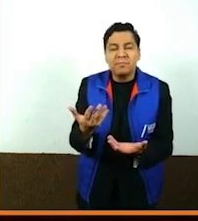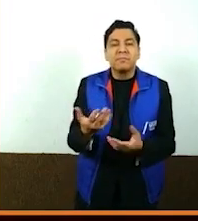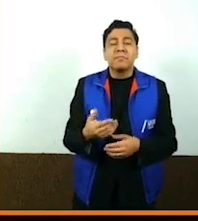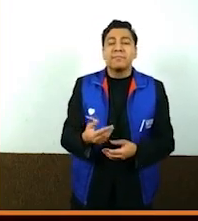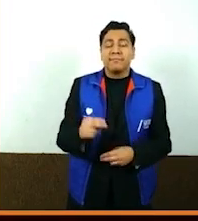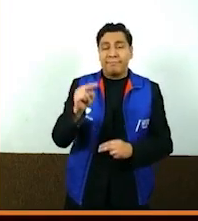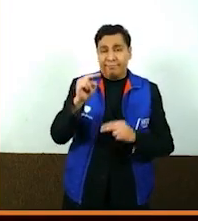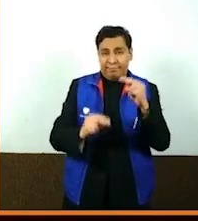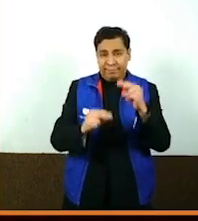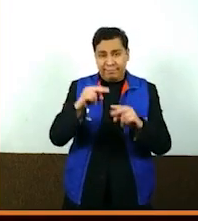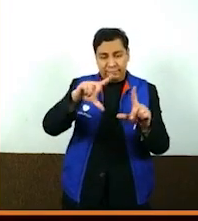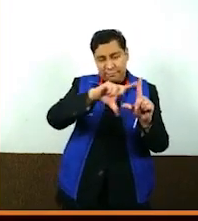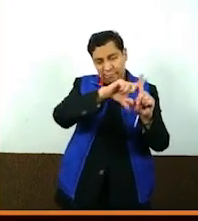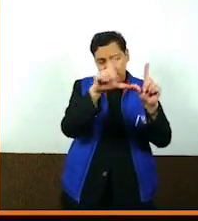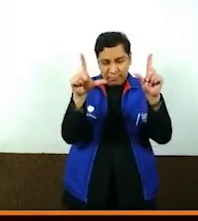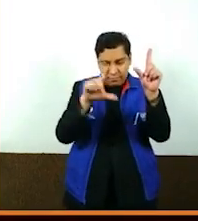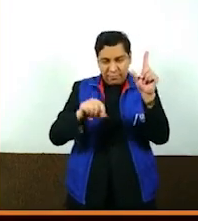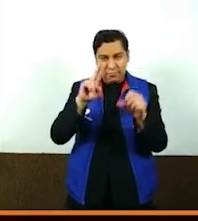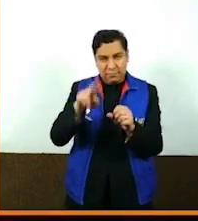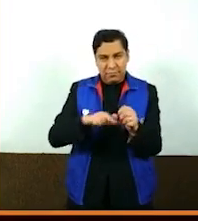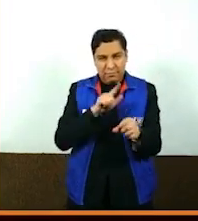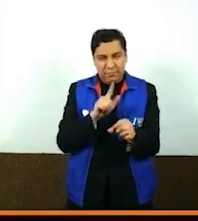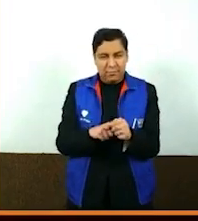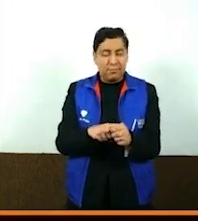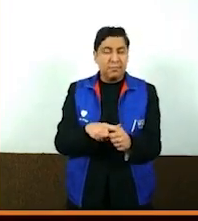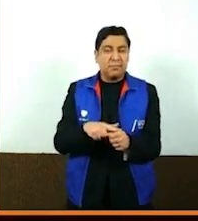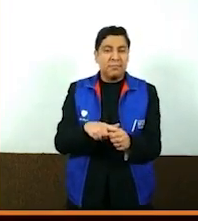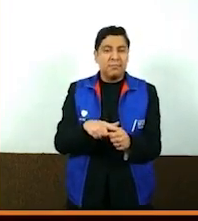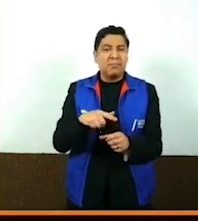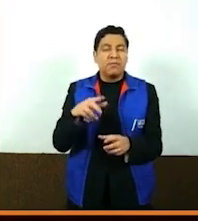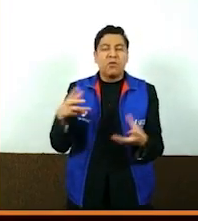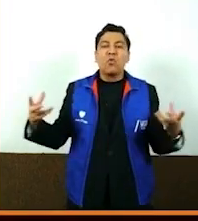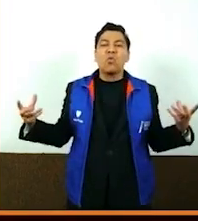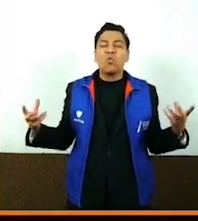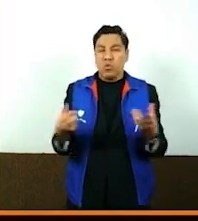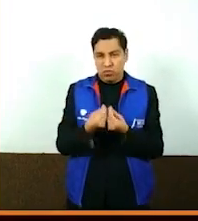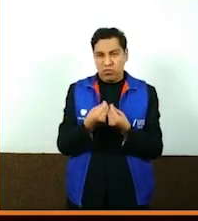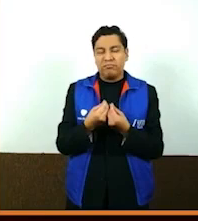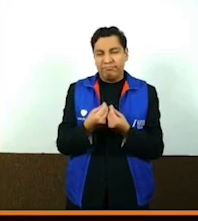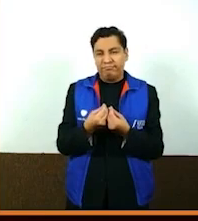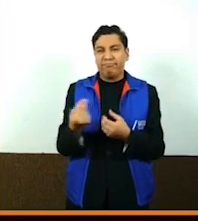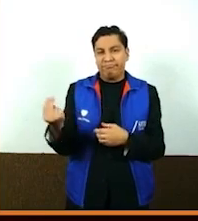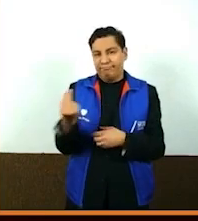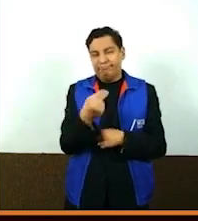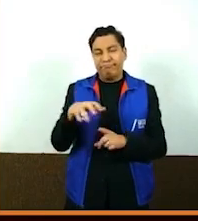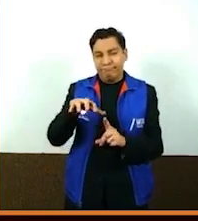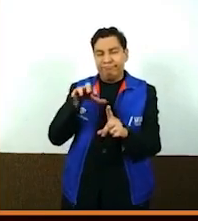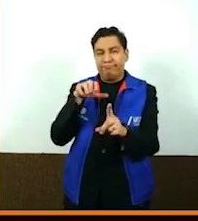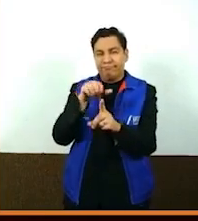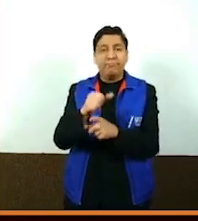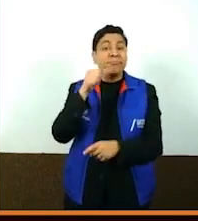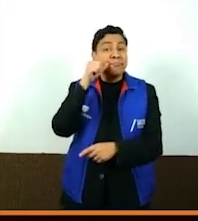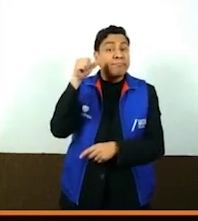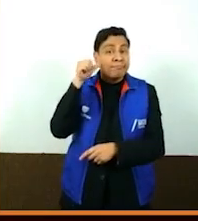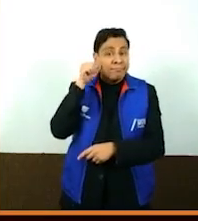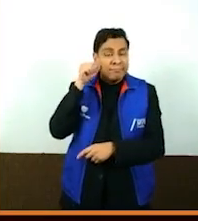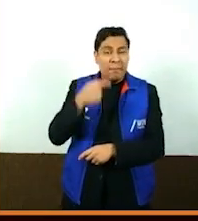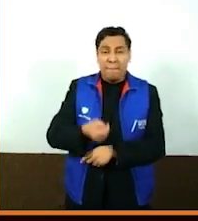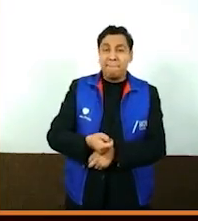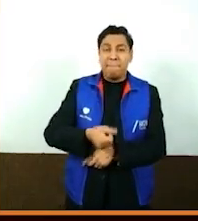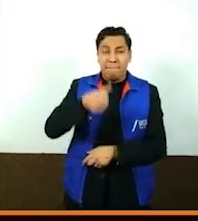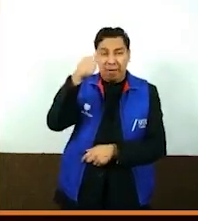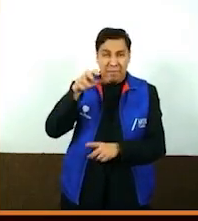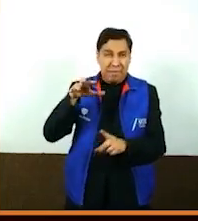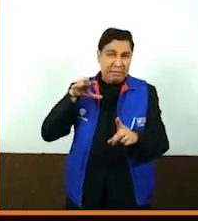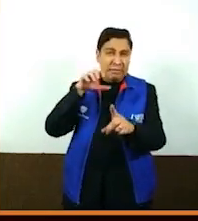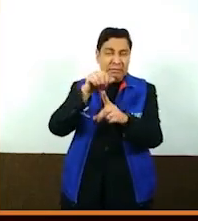nacional. Ayer veíamos a las 116 empresas por la mañana que lo recibieron por primera vez. Realmente el sentido de